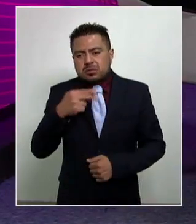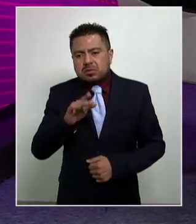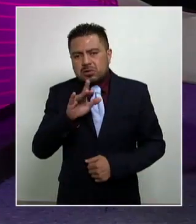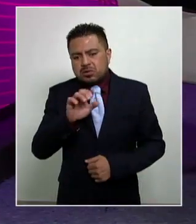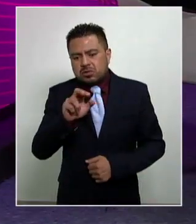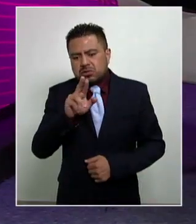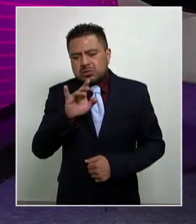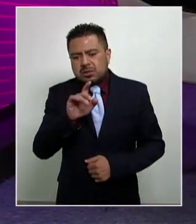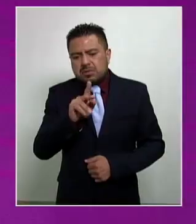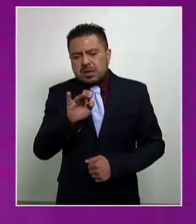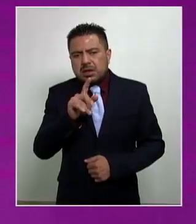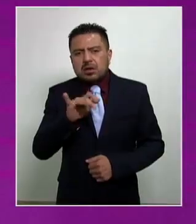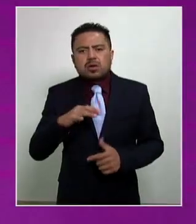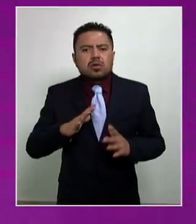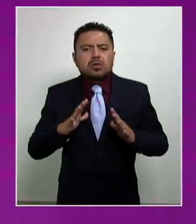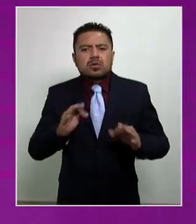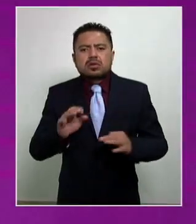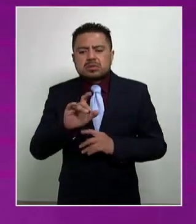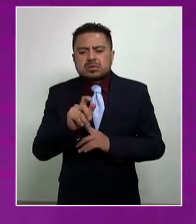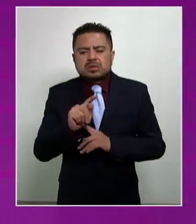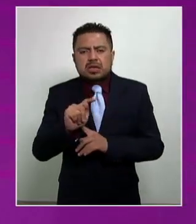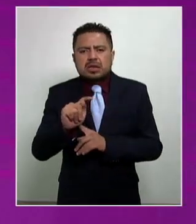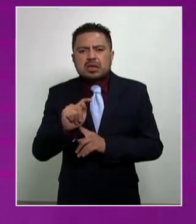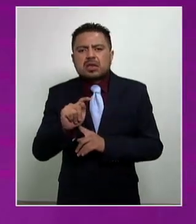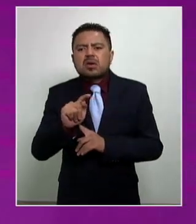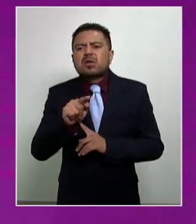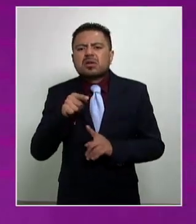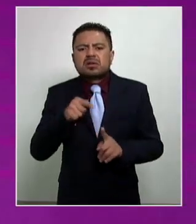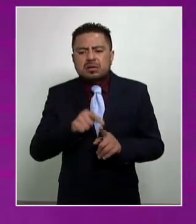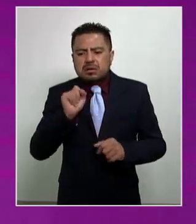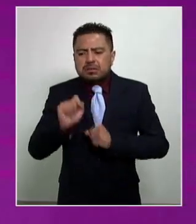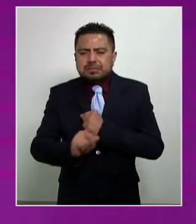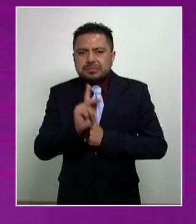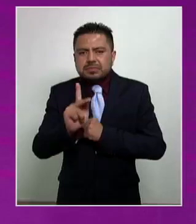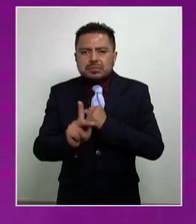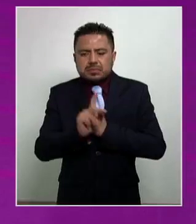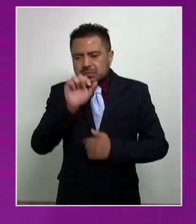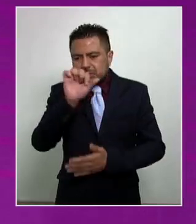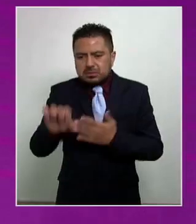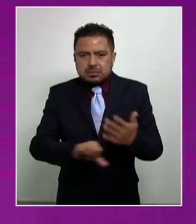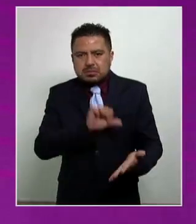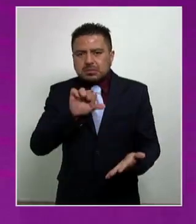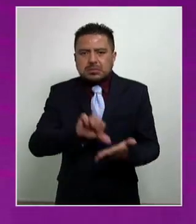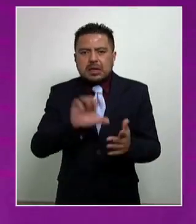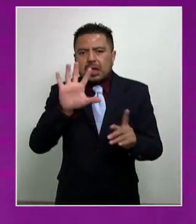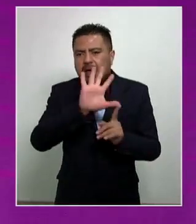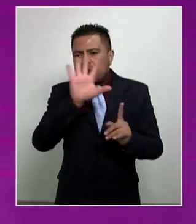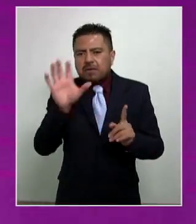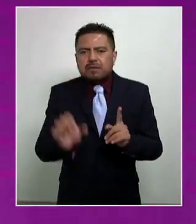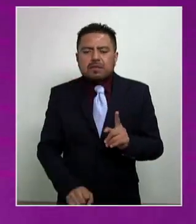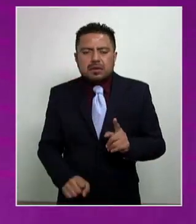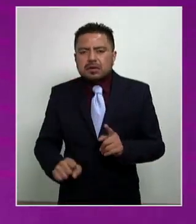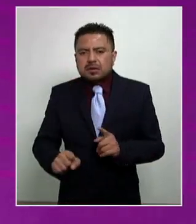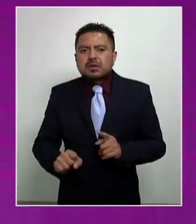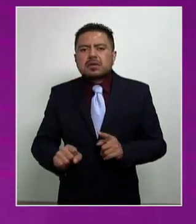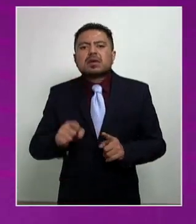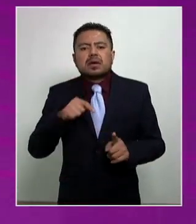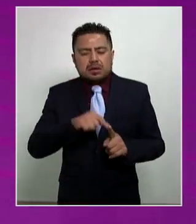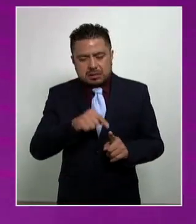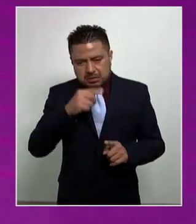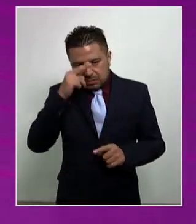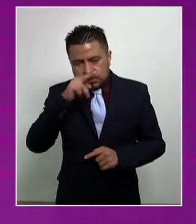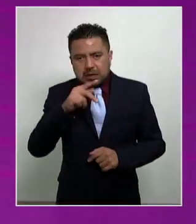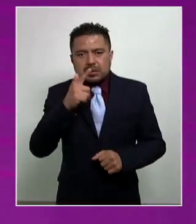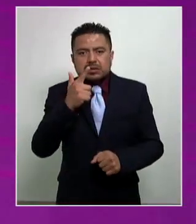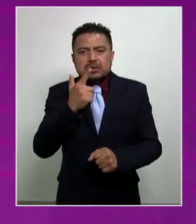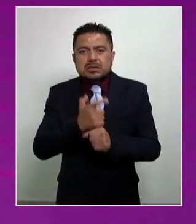Lamco y soy originario de Chad. Chad, que es un país en el centro de África. Y México es mi 7º